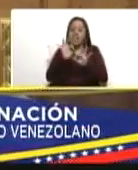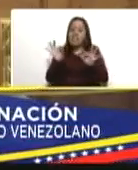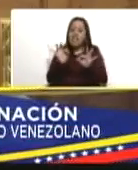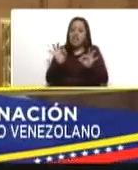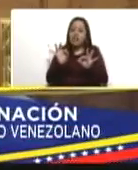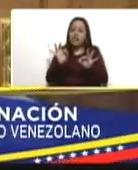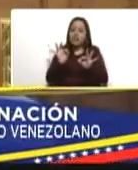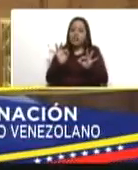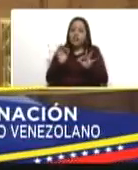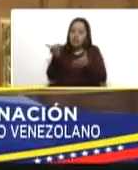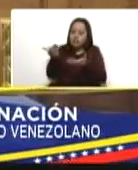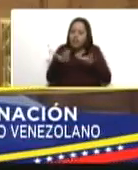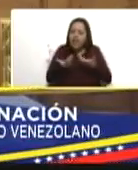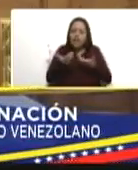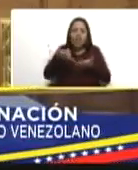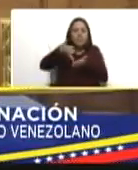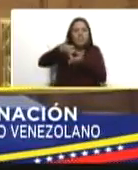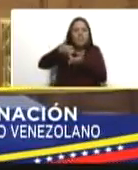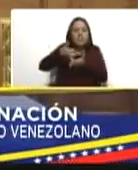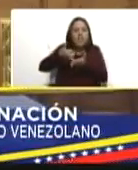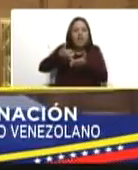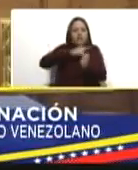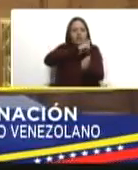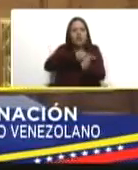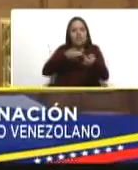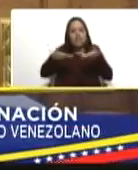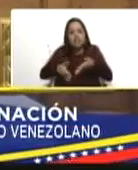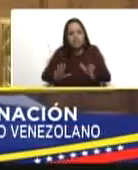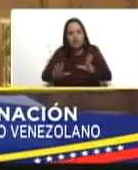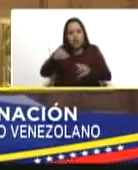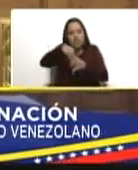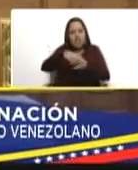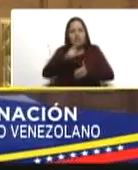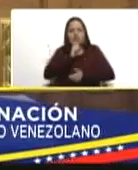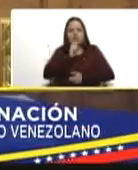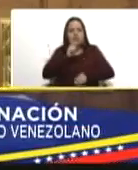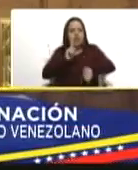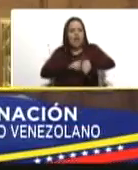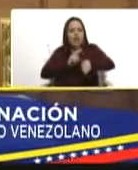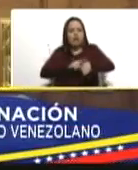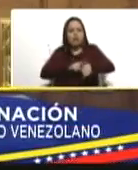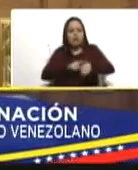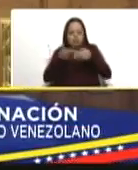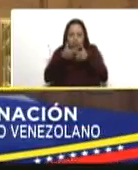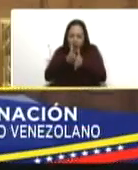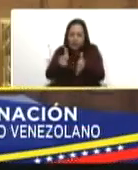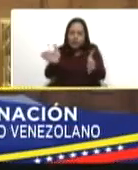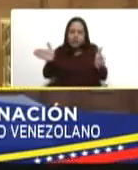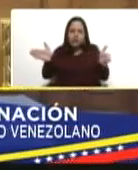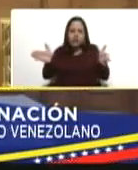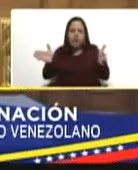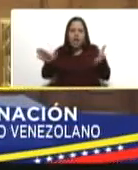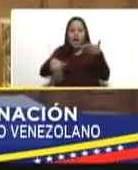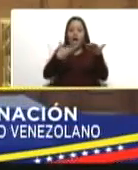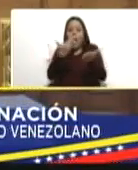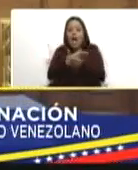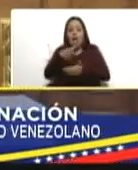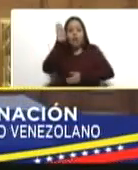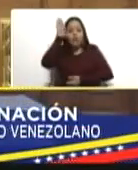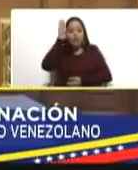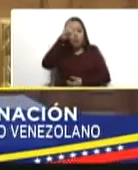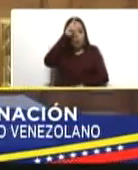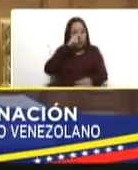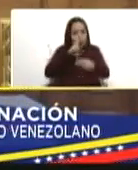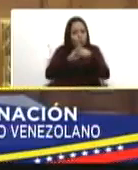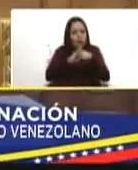debilitar las fuerzas que han nacido en las faes para abrir los caminos hacia el digno futuro